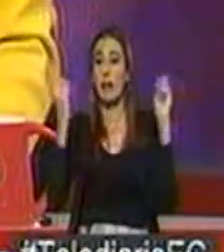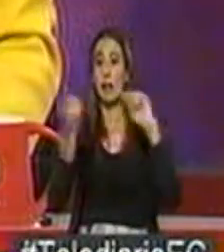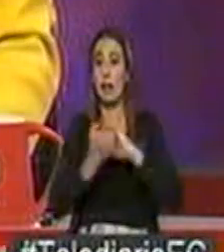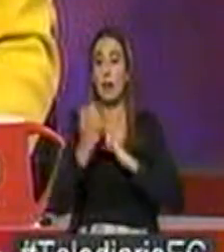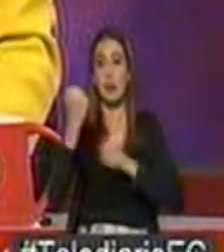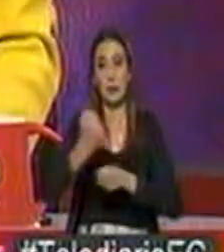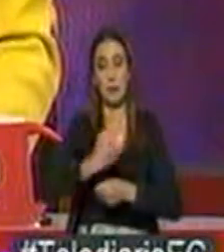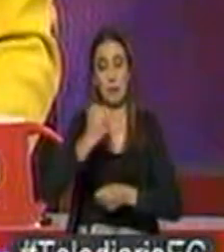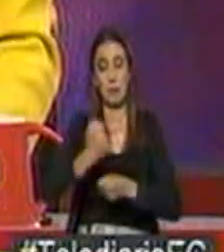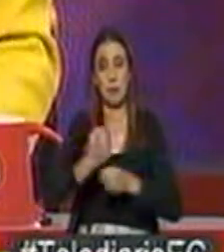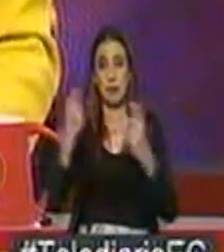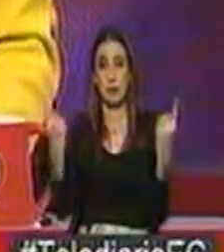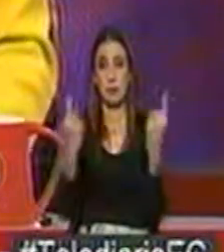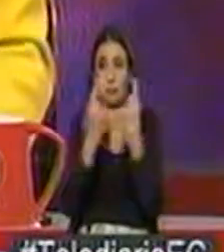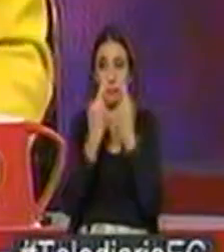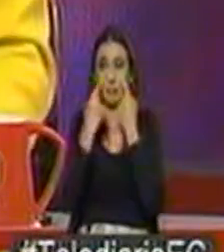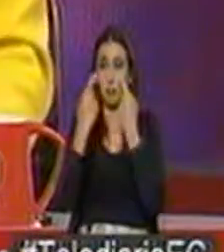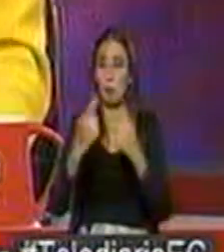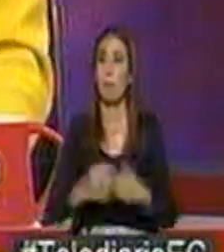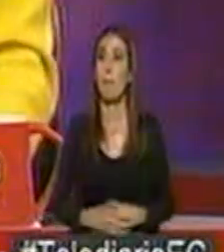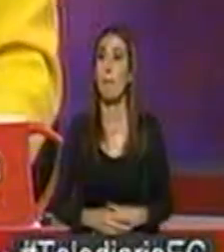principales de este encuentro. Fabricio.